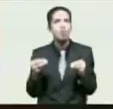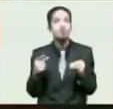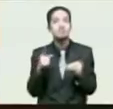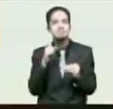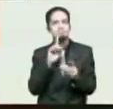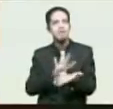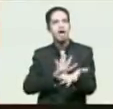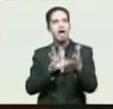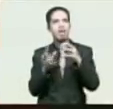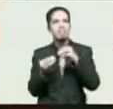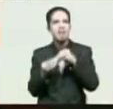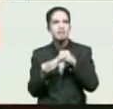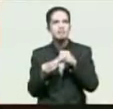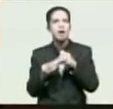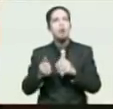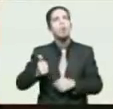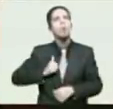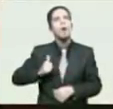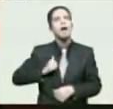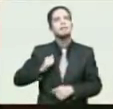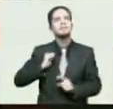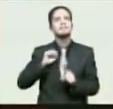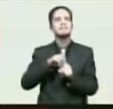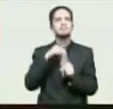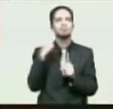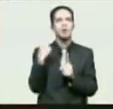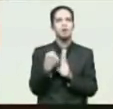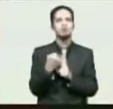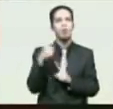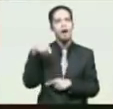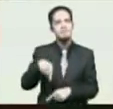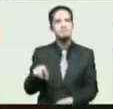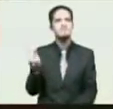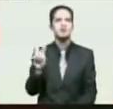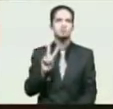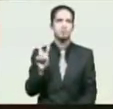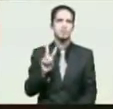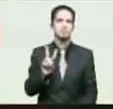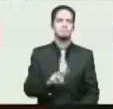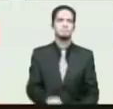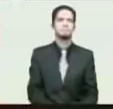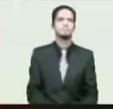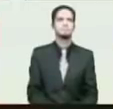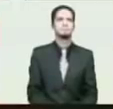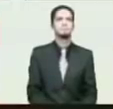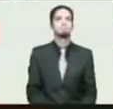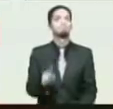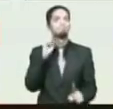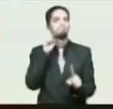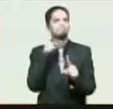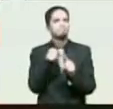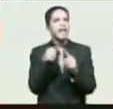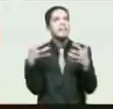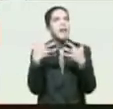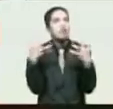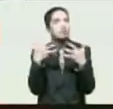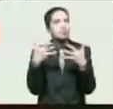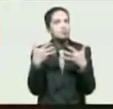adaptarnos a cualquier situación que existe en este momento. Para la lucha que nos